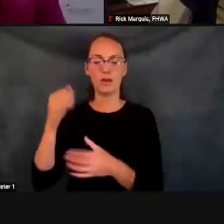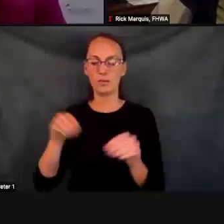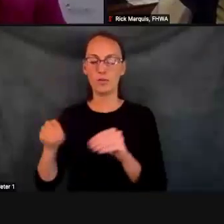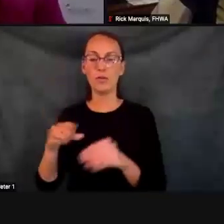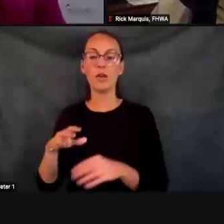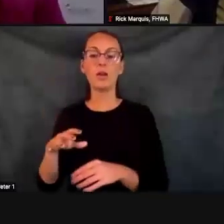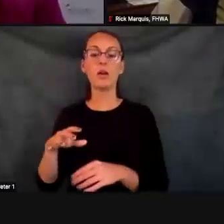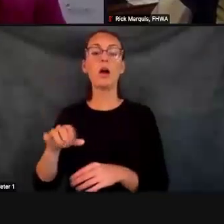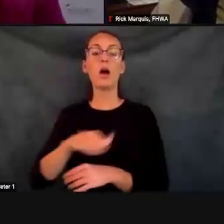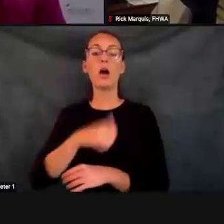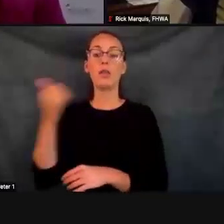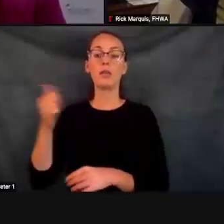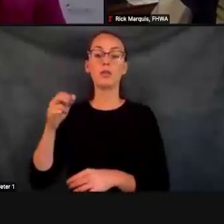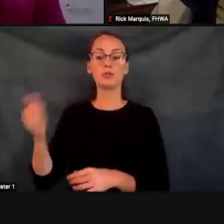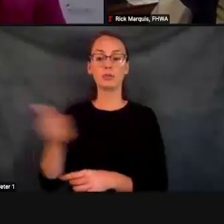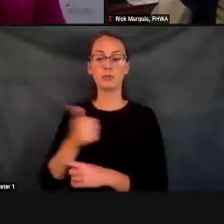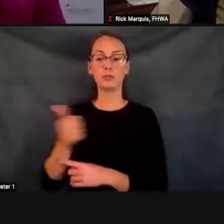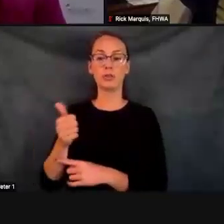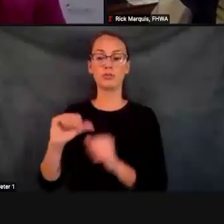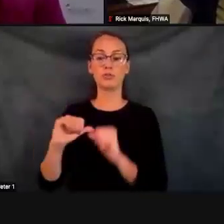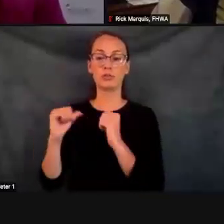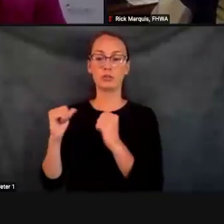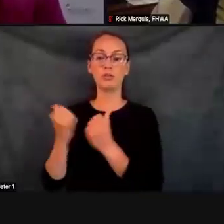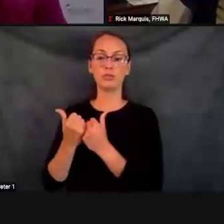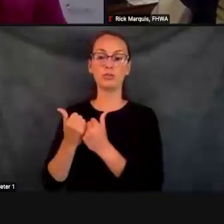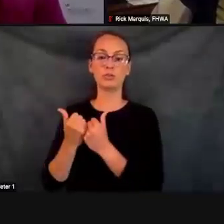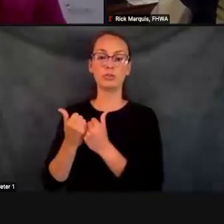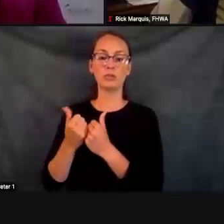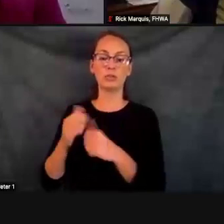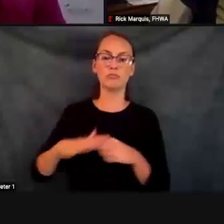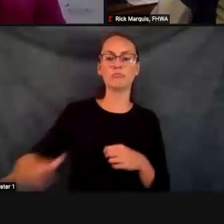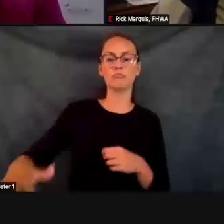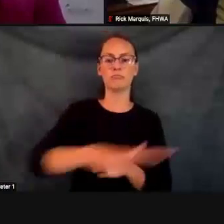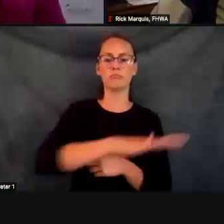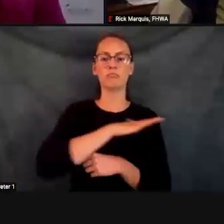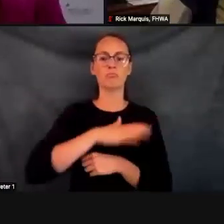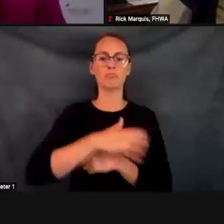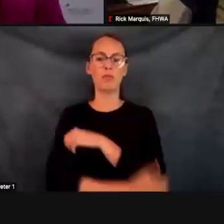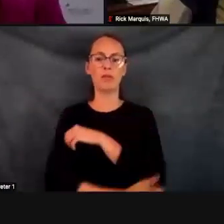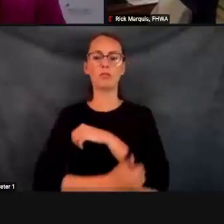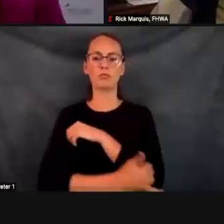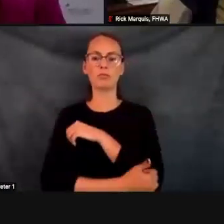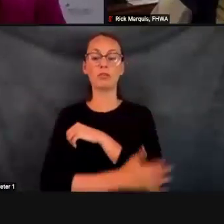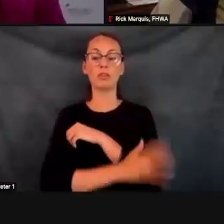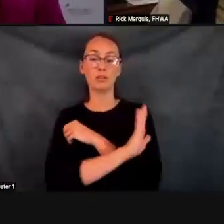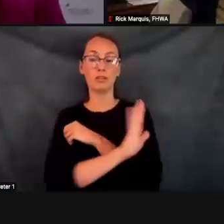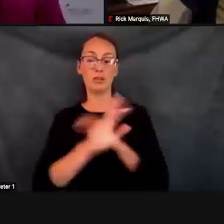Lo siento. Y otras agencias de transporte a través del país